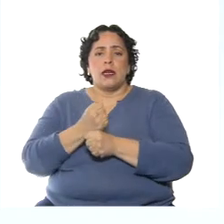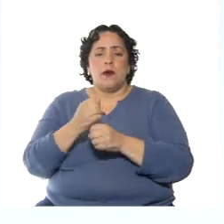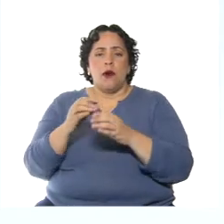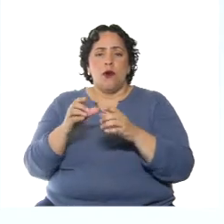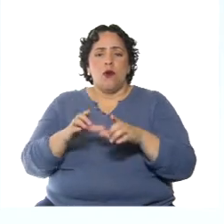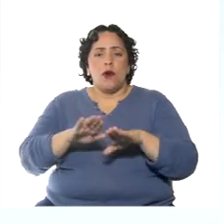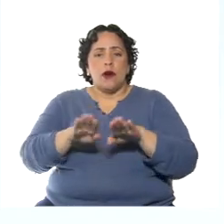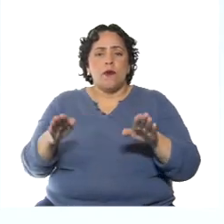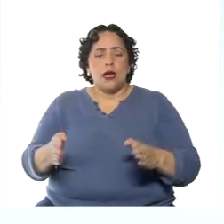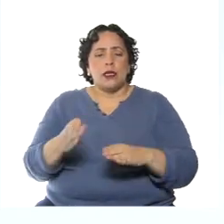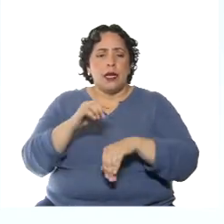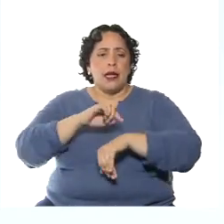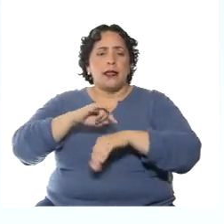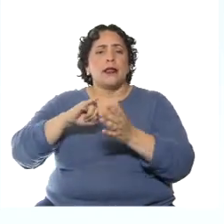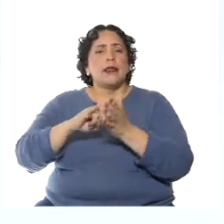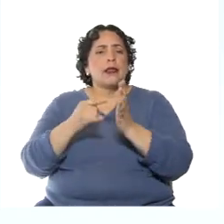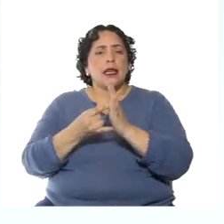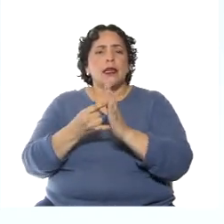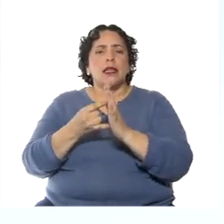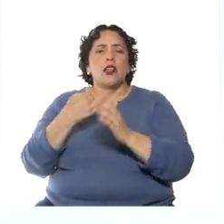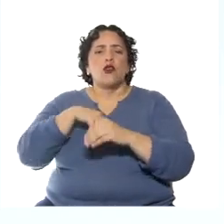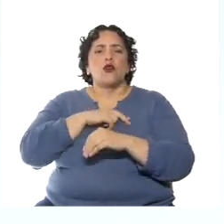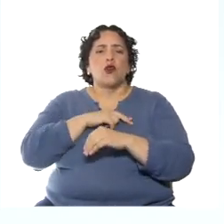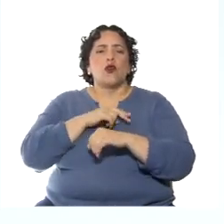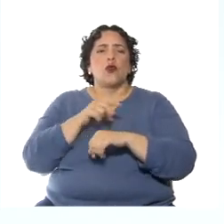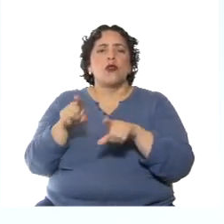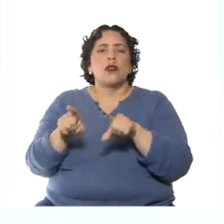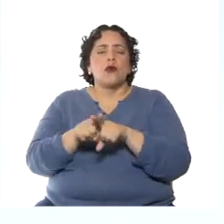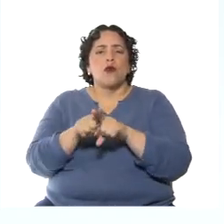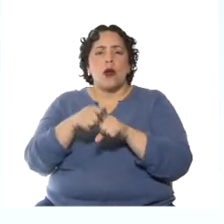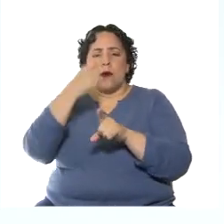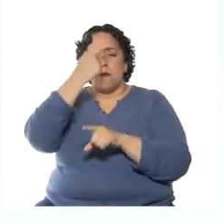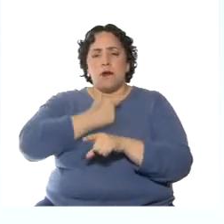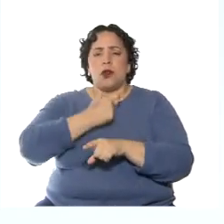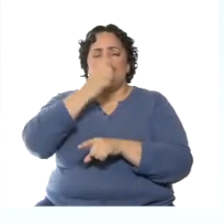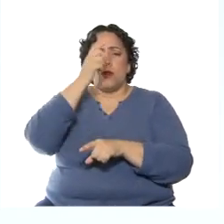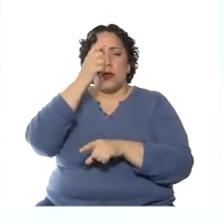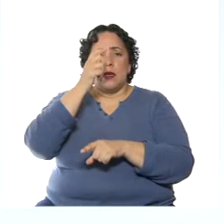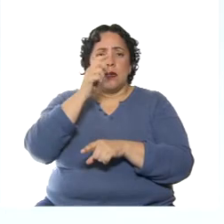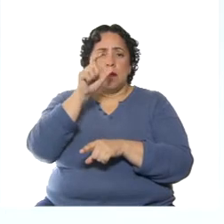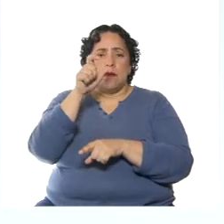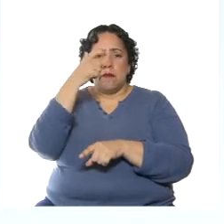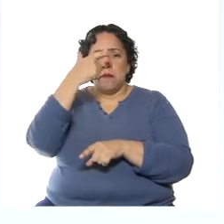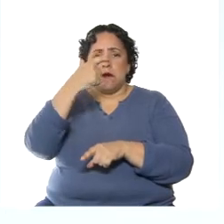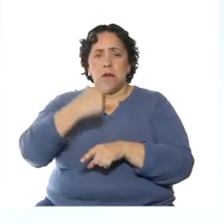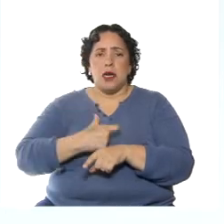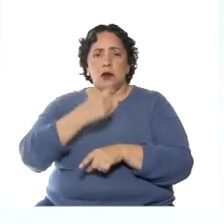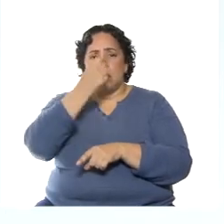esta técnica debemos ubicarnos como que si estuviéramos, como que si la persona con discapacidad visual estuviera en